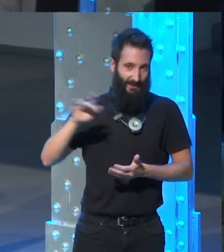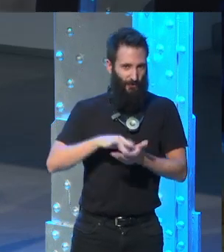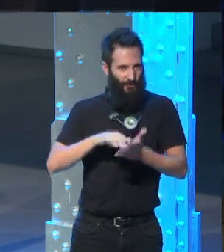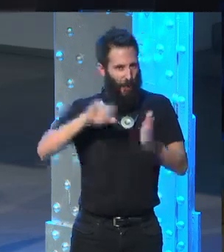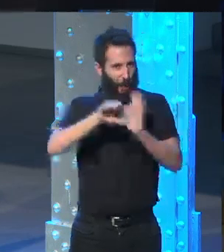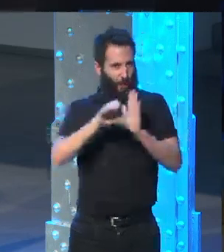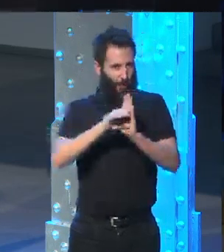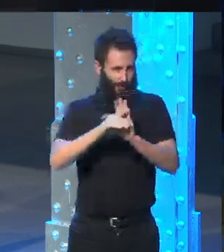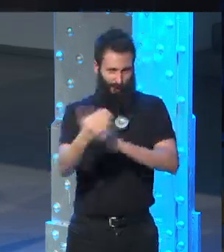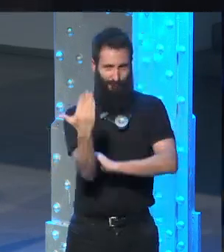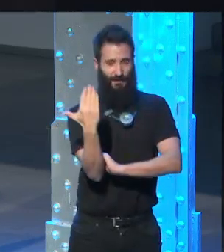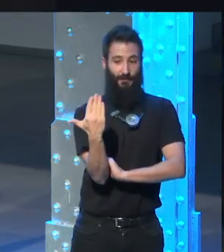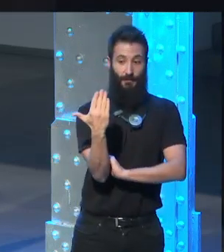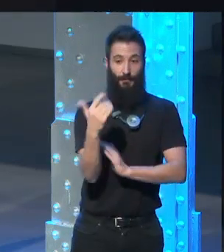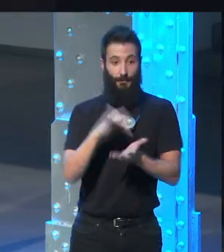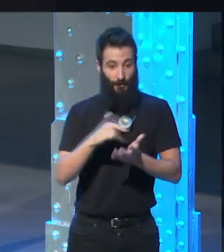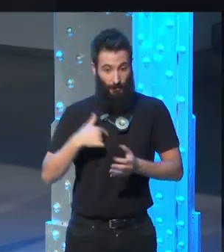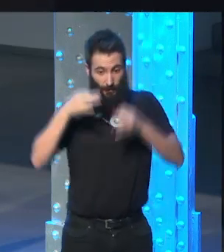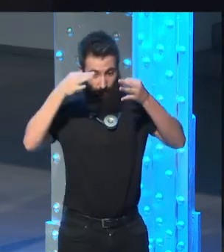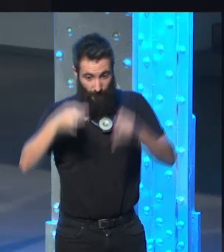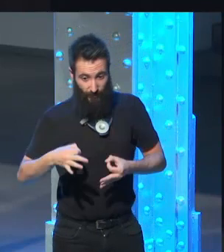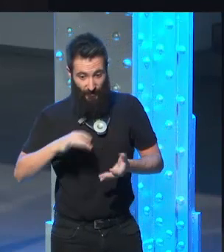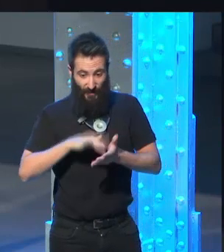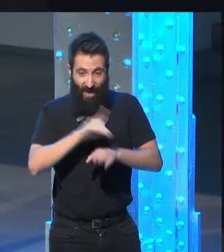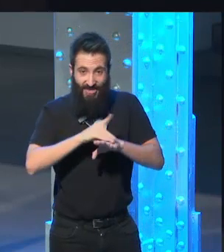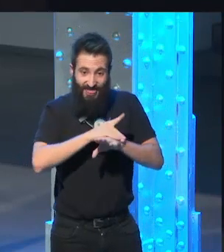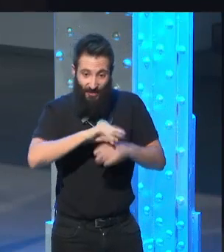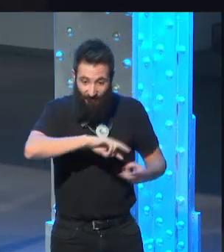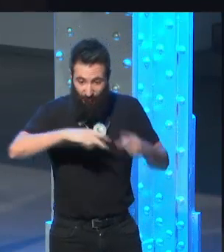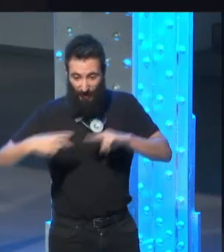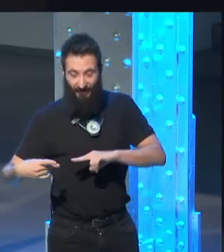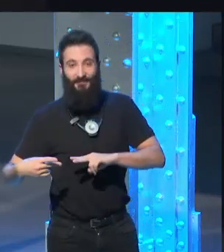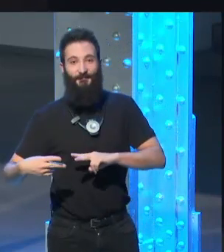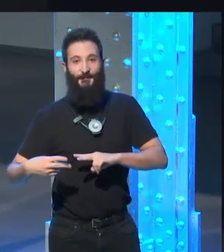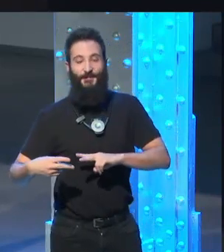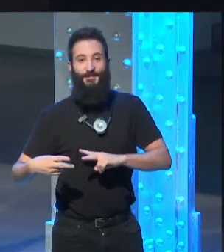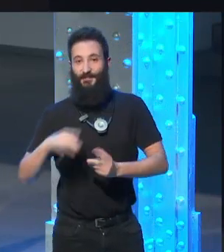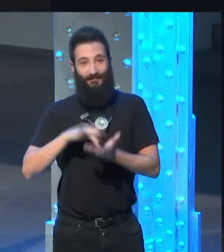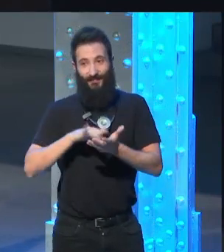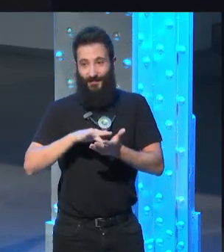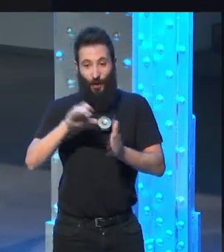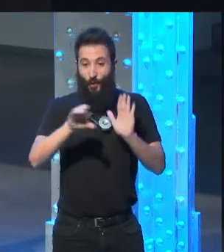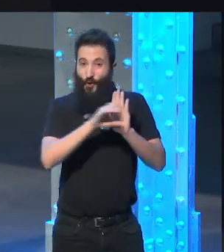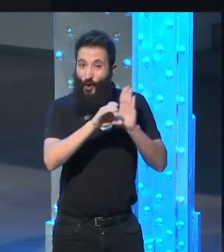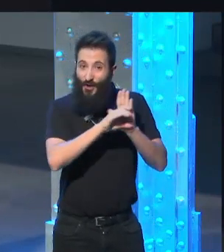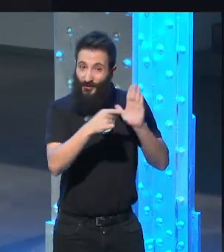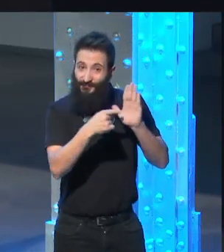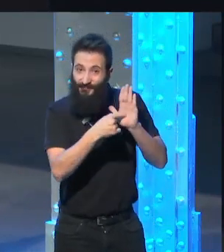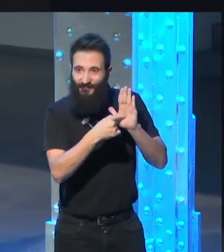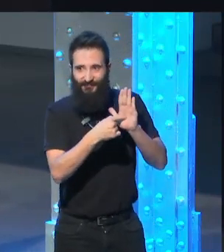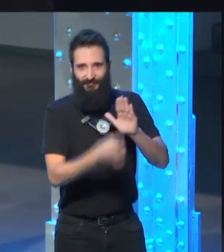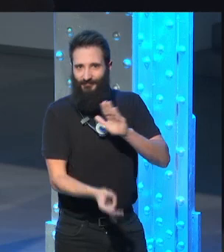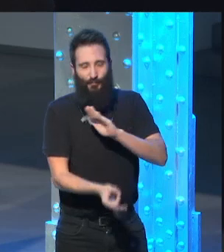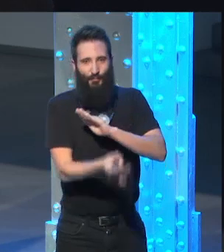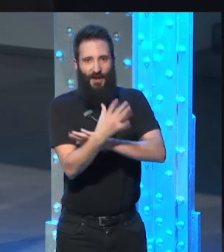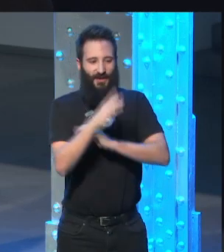tu amigo. Sí. Y como justo yo había estado sonificando datos y tal, pues saqué un código con los